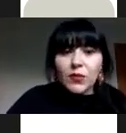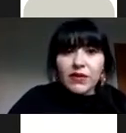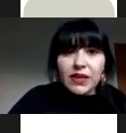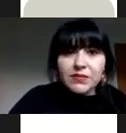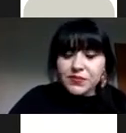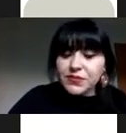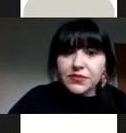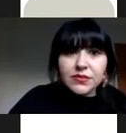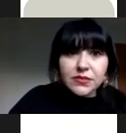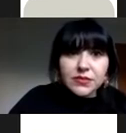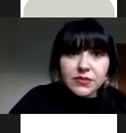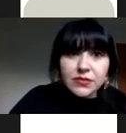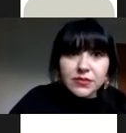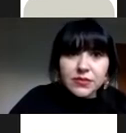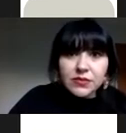Vamos a ver.